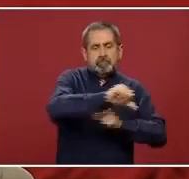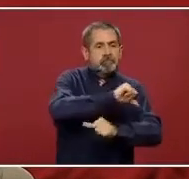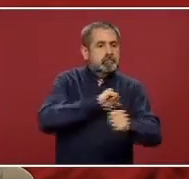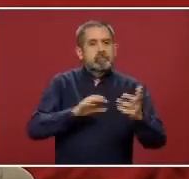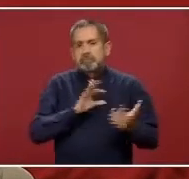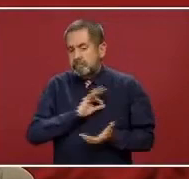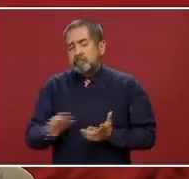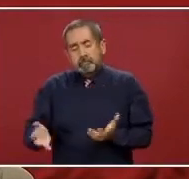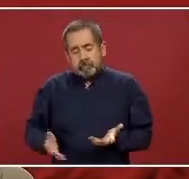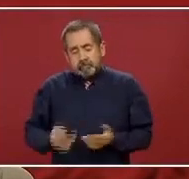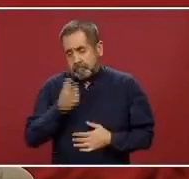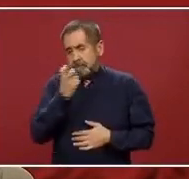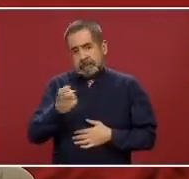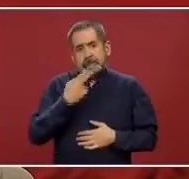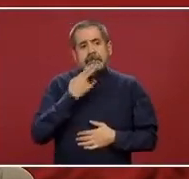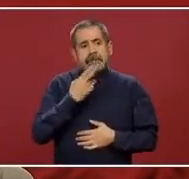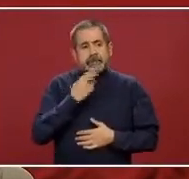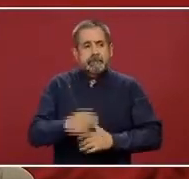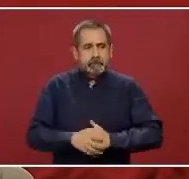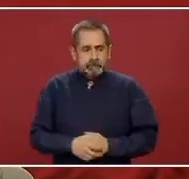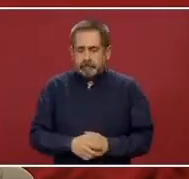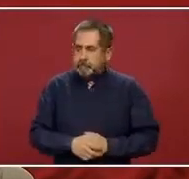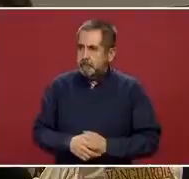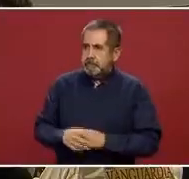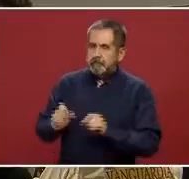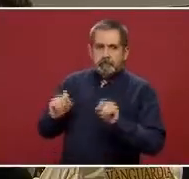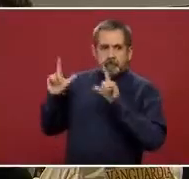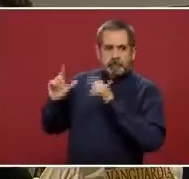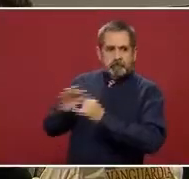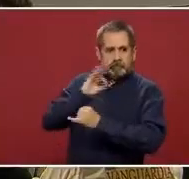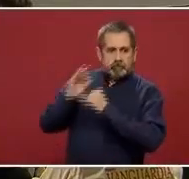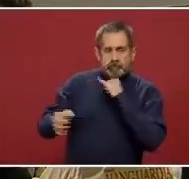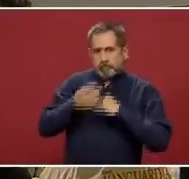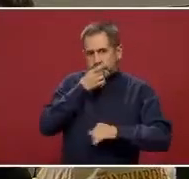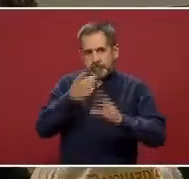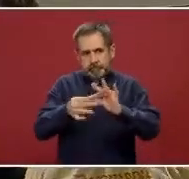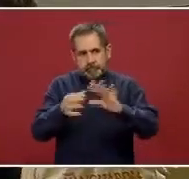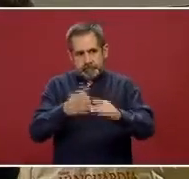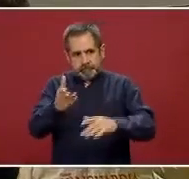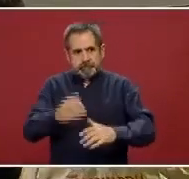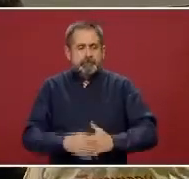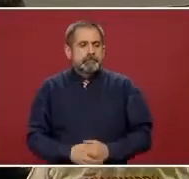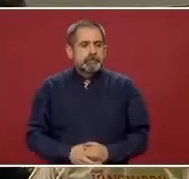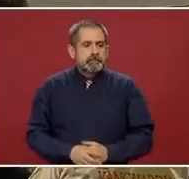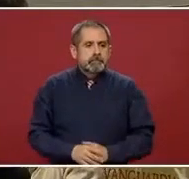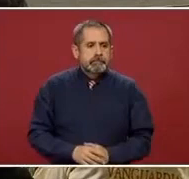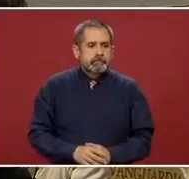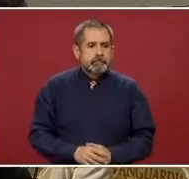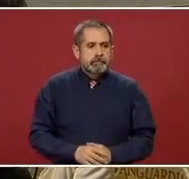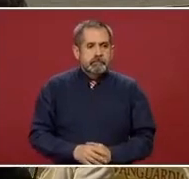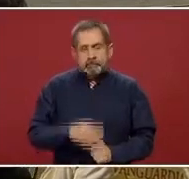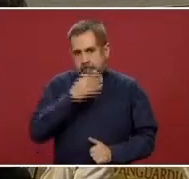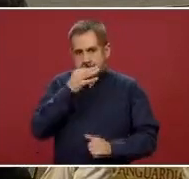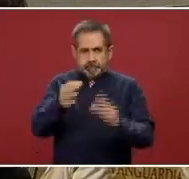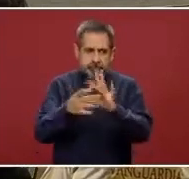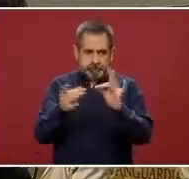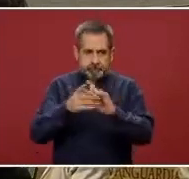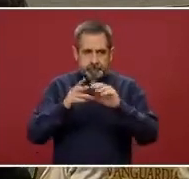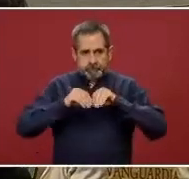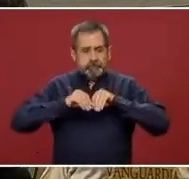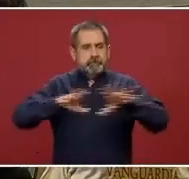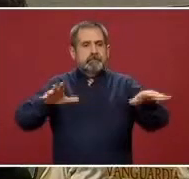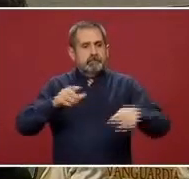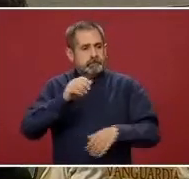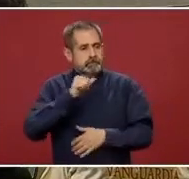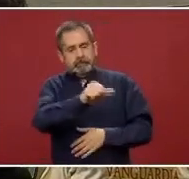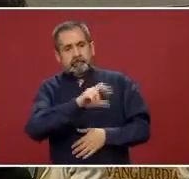Esa es la mecánica que funciona. Termino, creo que esta es la última diapositiva, comentando un mensaje al sector